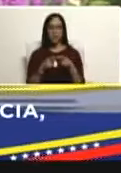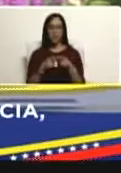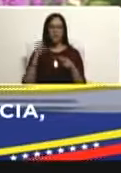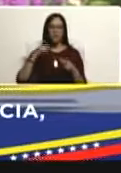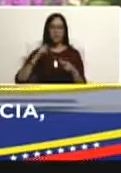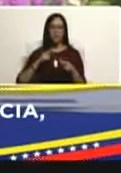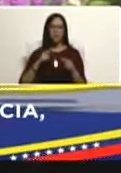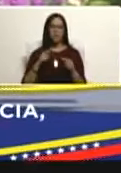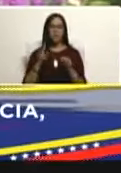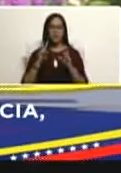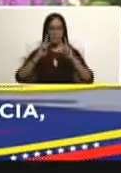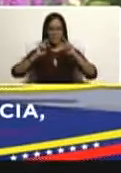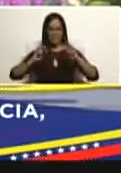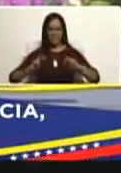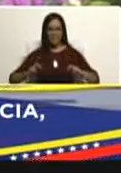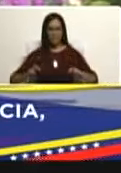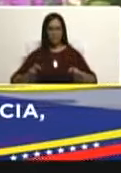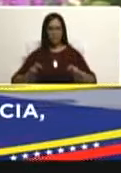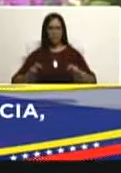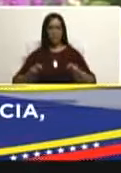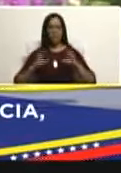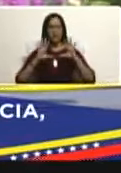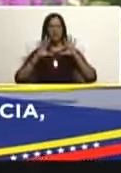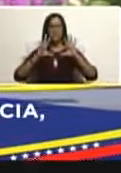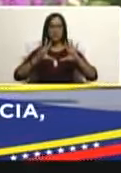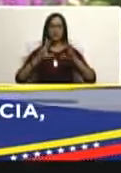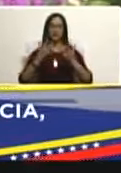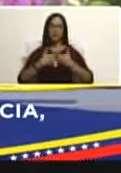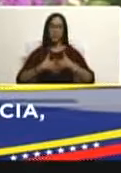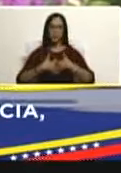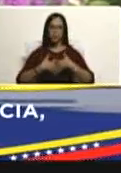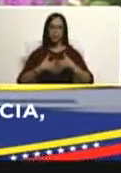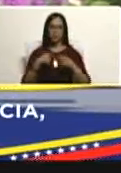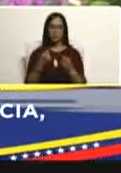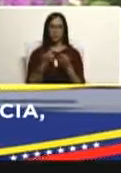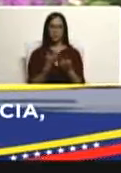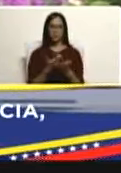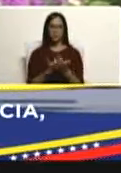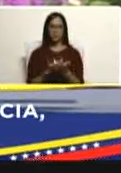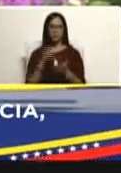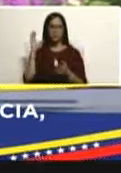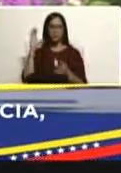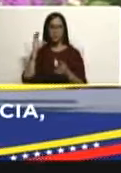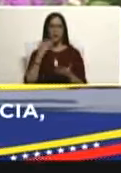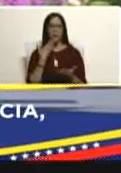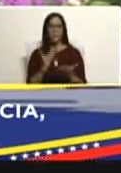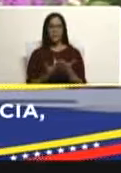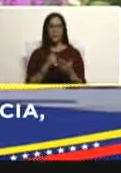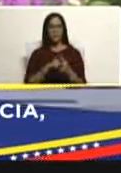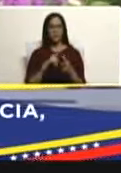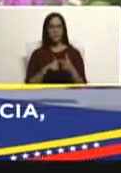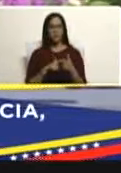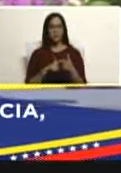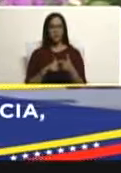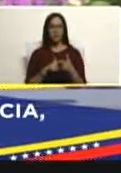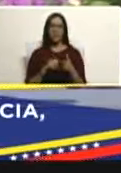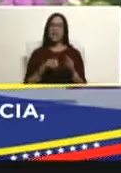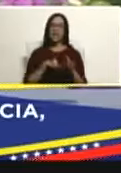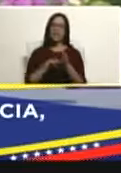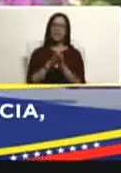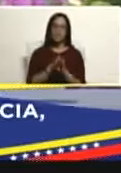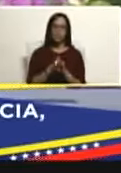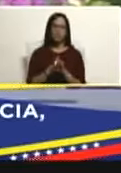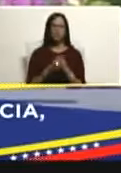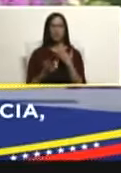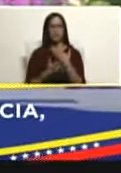de investigación que están enmarcadas en los 18 motores económicos del país permitan entonces el desarrollo de las tecnologías, de